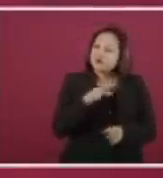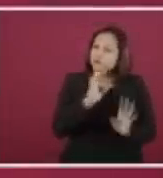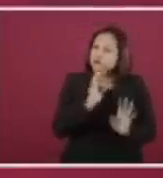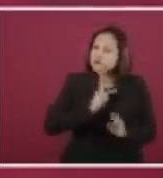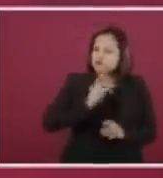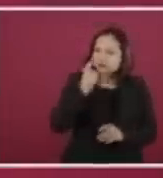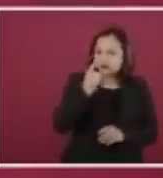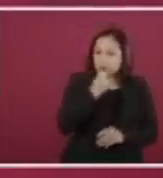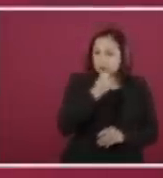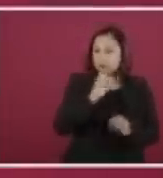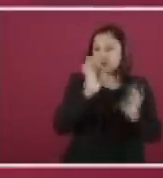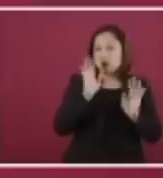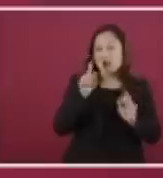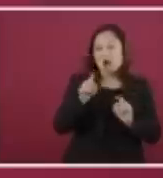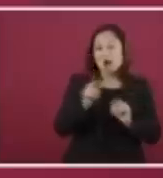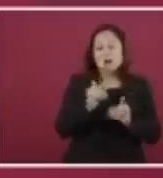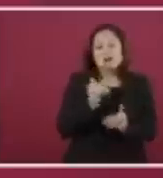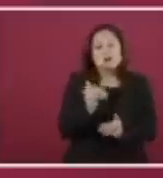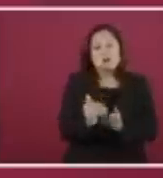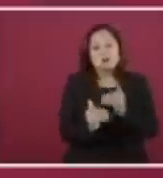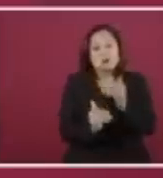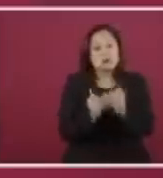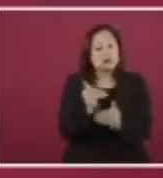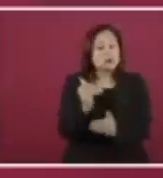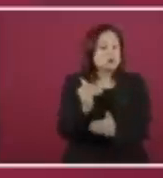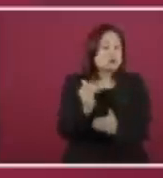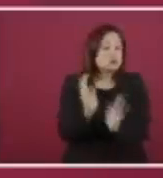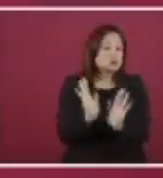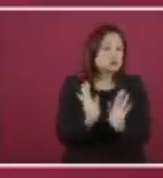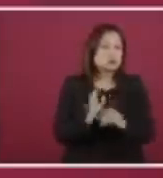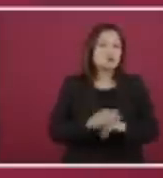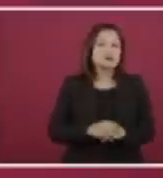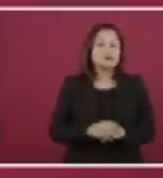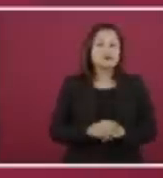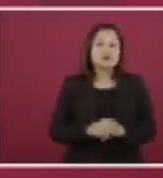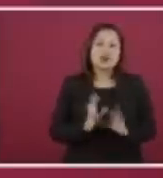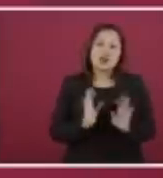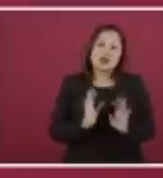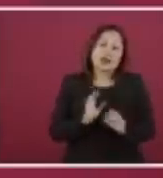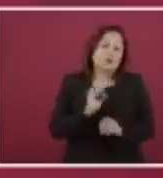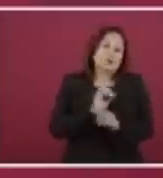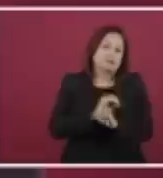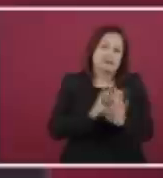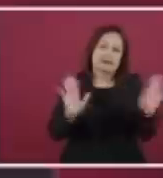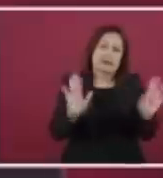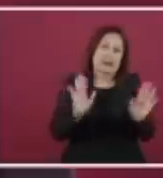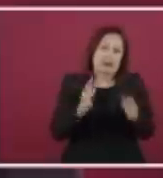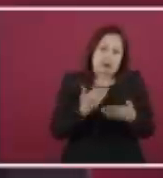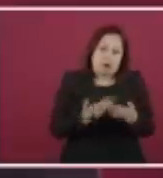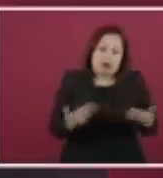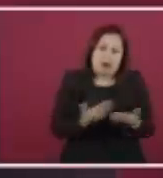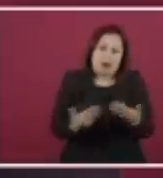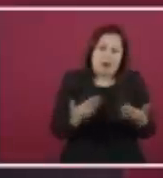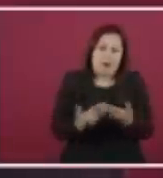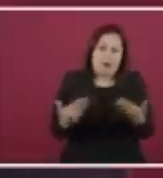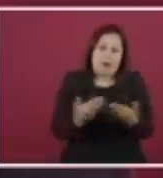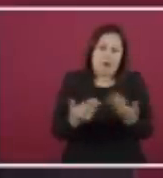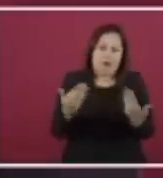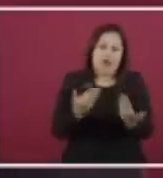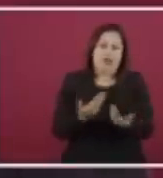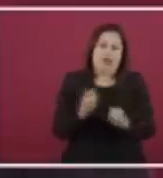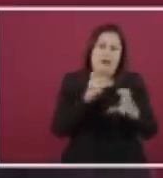sin duda es la comunicación del presente y será la comunicación del